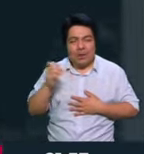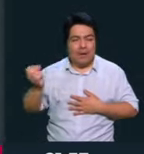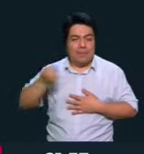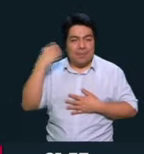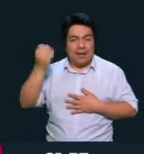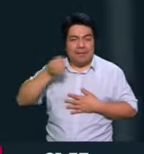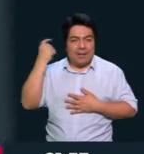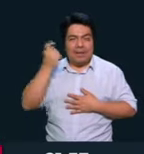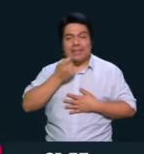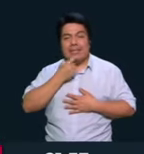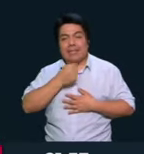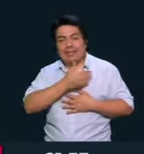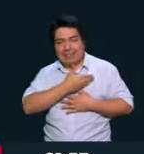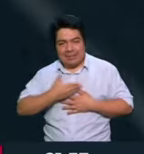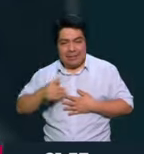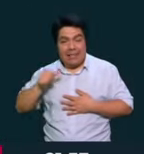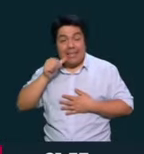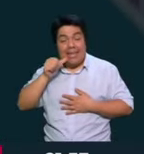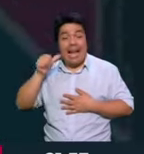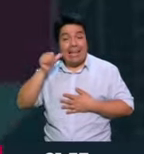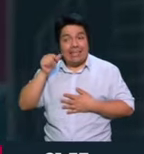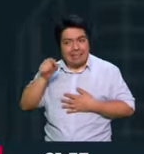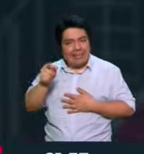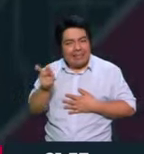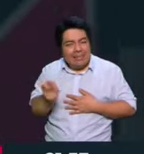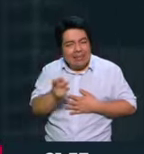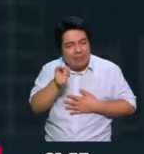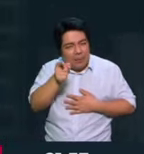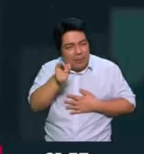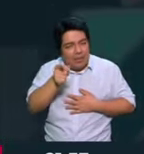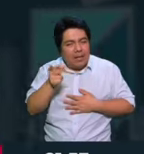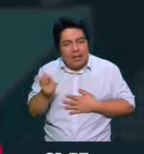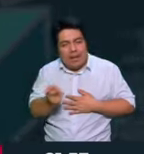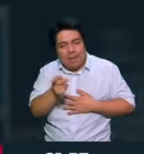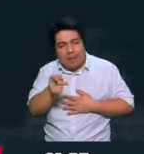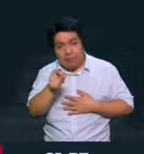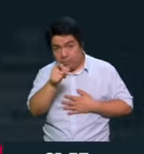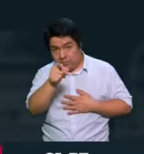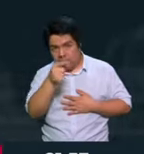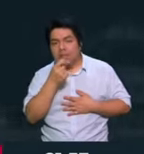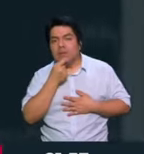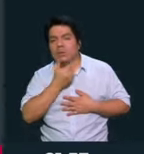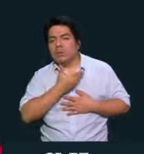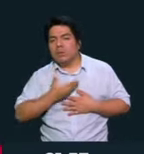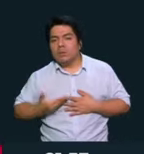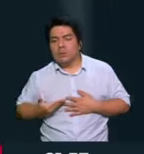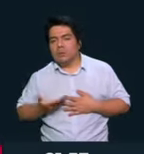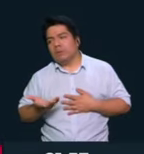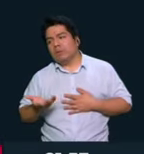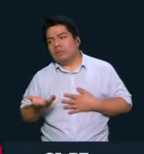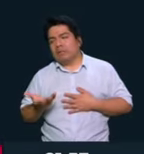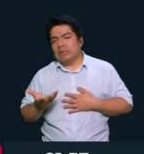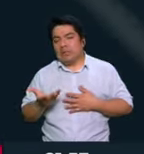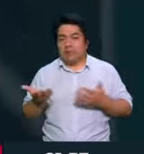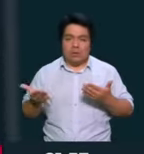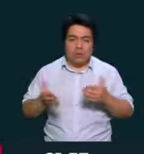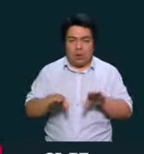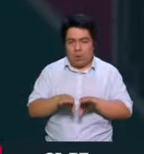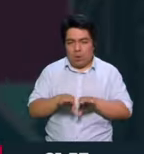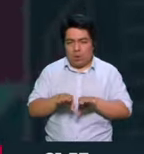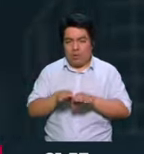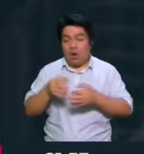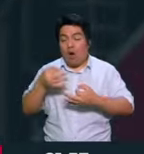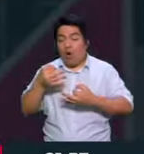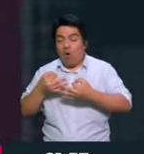matutina presidencial de ayer le preguntaron al presidente López Obrador si iba a llevar a cabo un